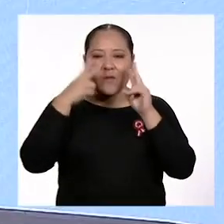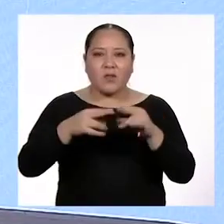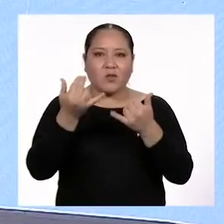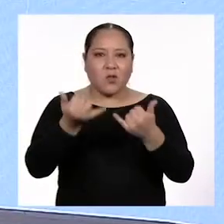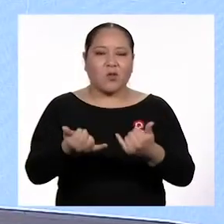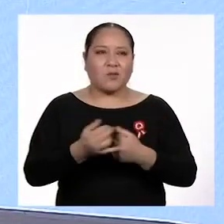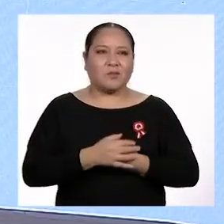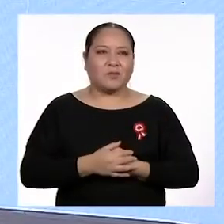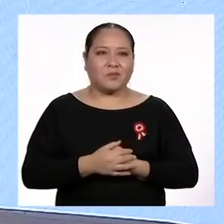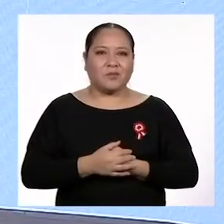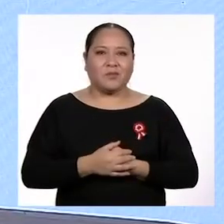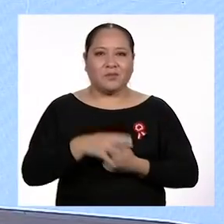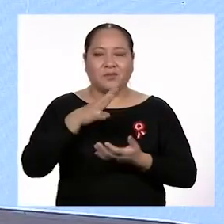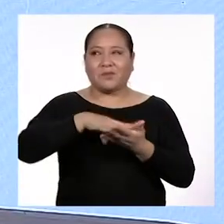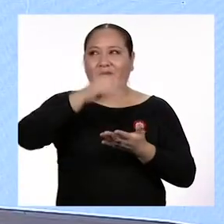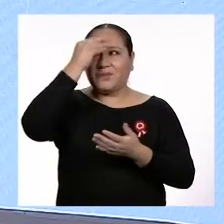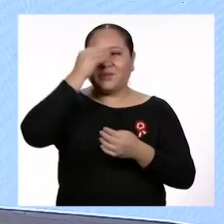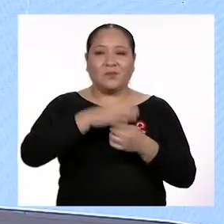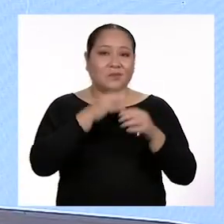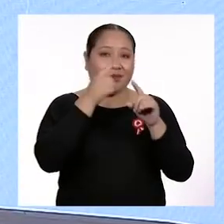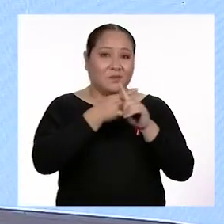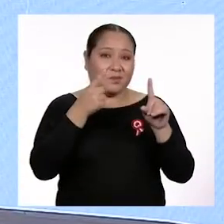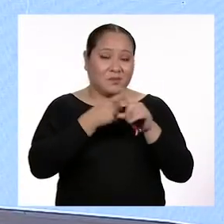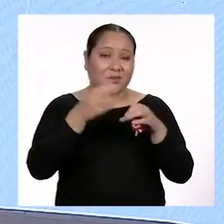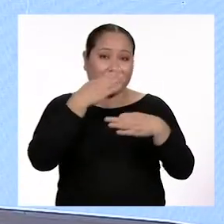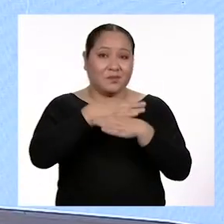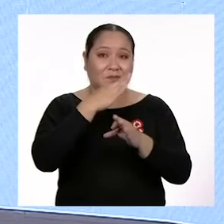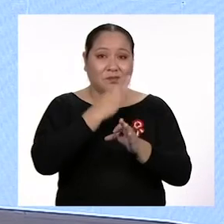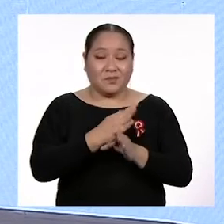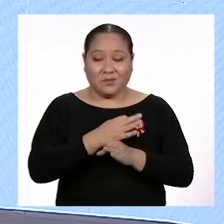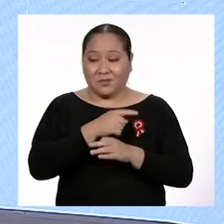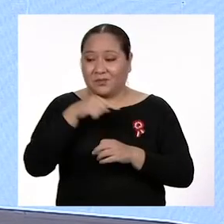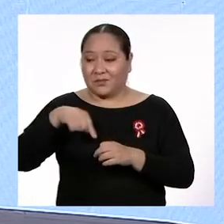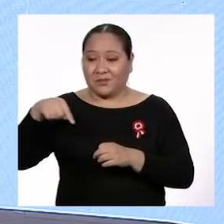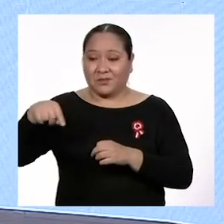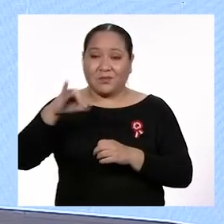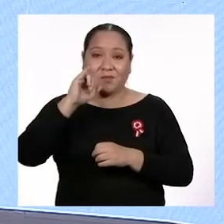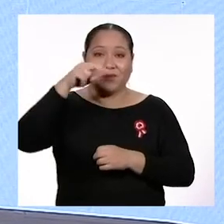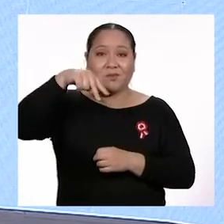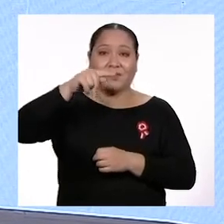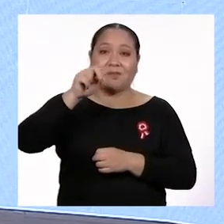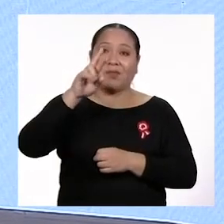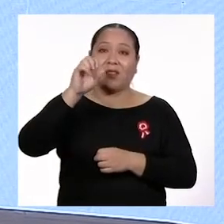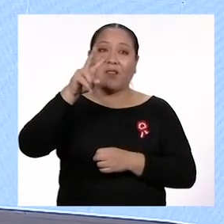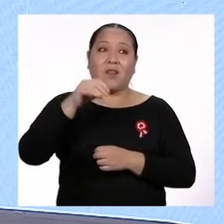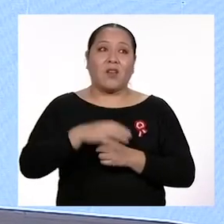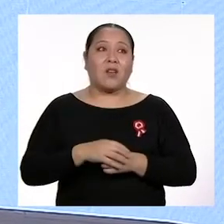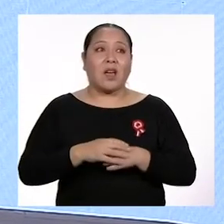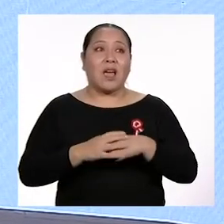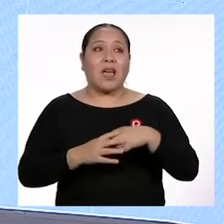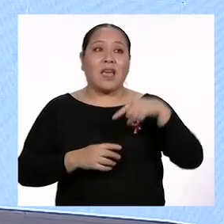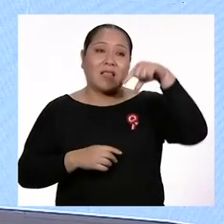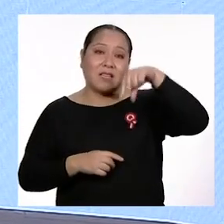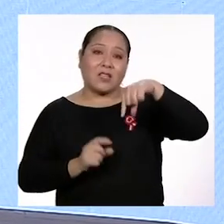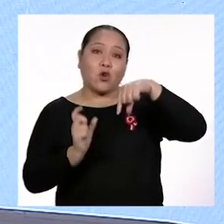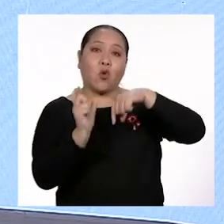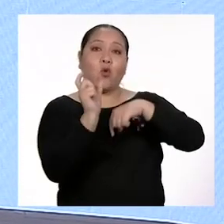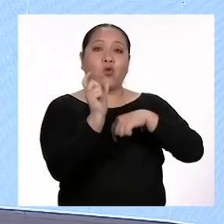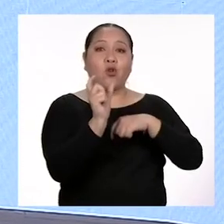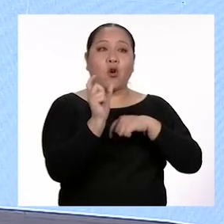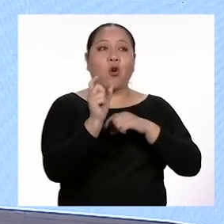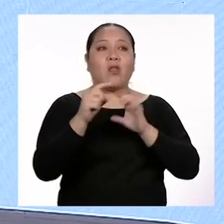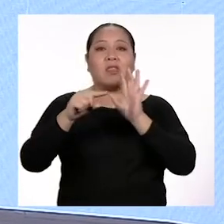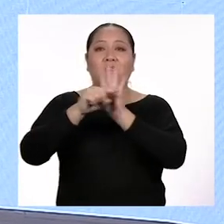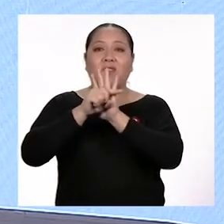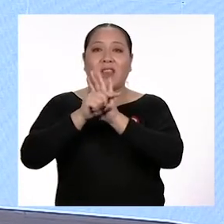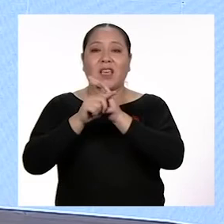día? Aprendimos distintos tipos de operación con intervalos: intersección, unión,